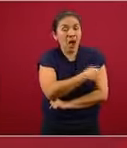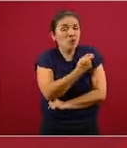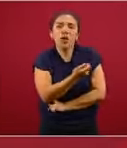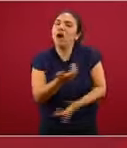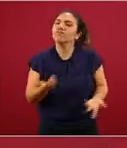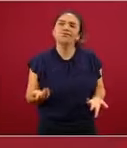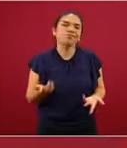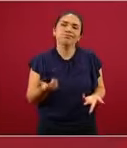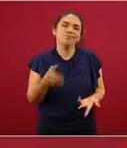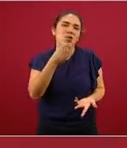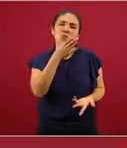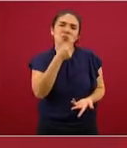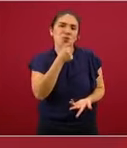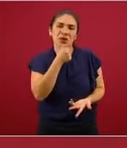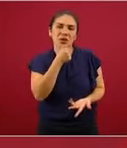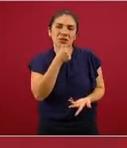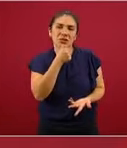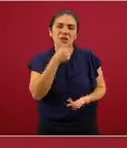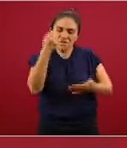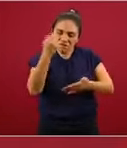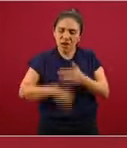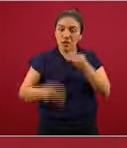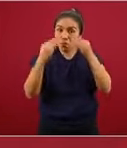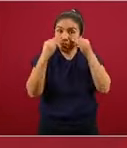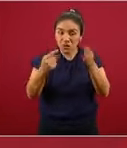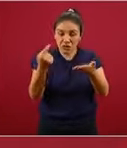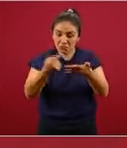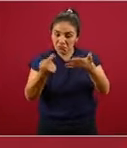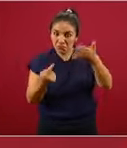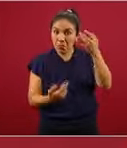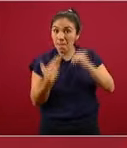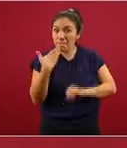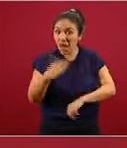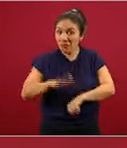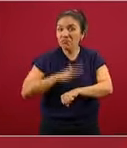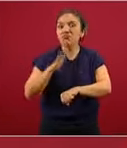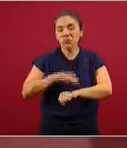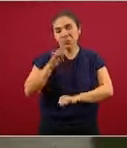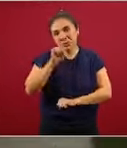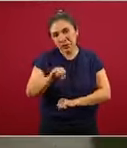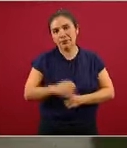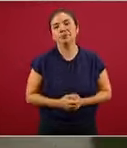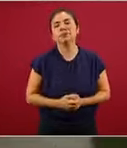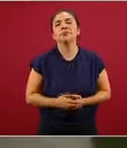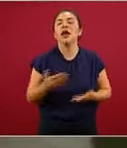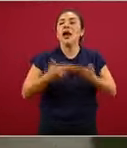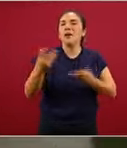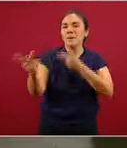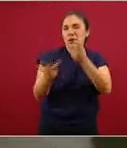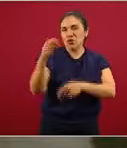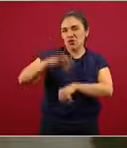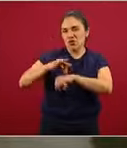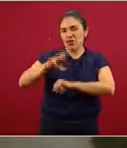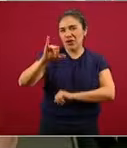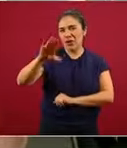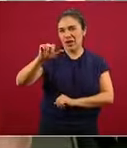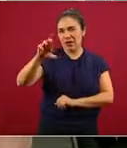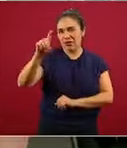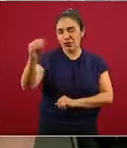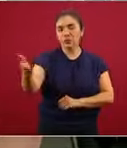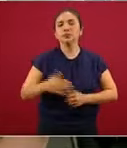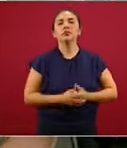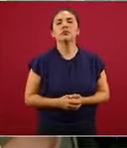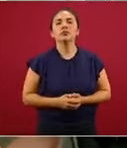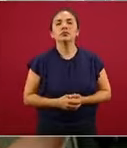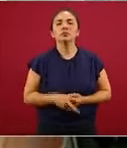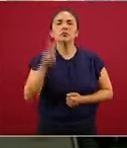este caso una vacuna que no haya demostrado esos atributos. Gracias. Y mi pregunta para usted, doctor Ricardo Cortés, en